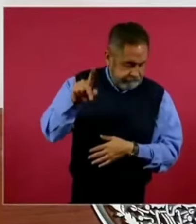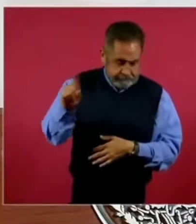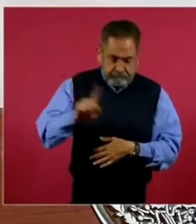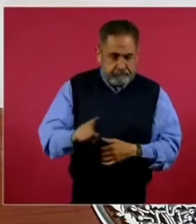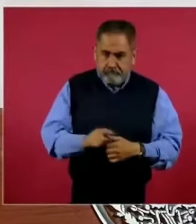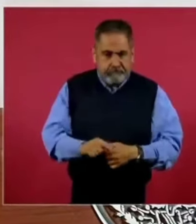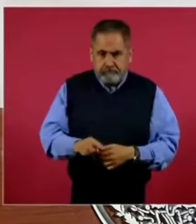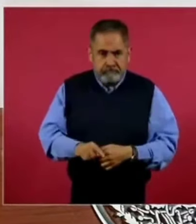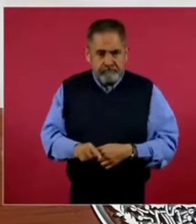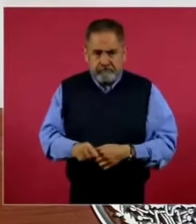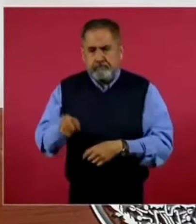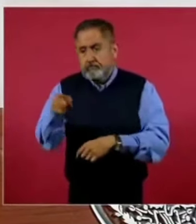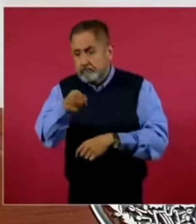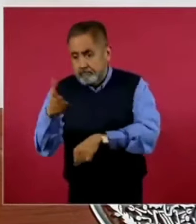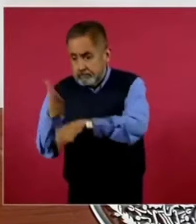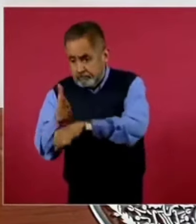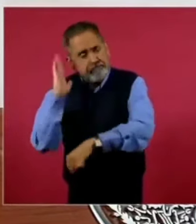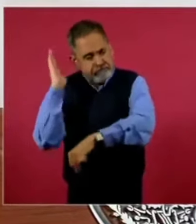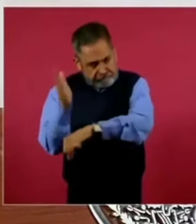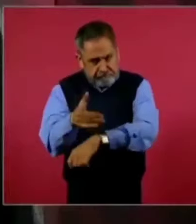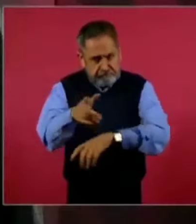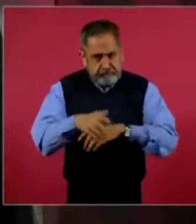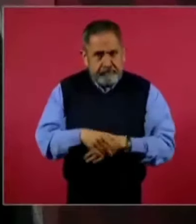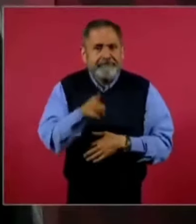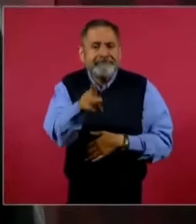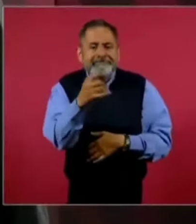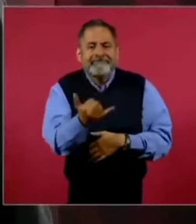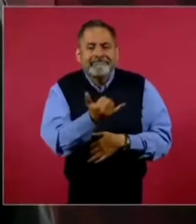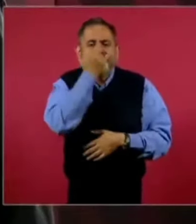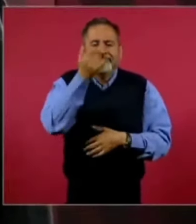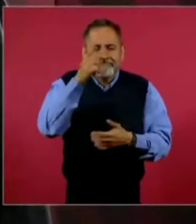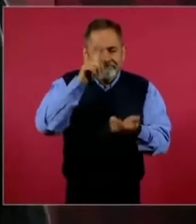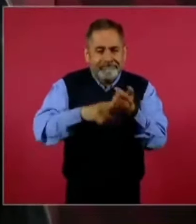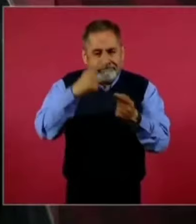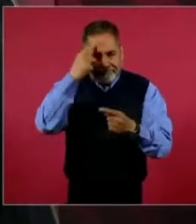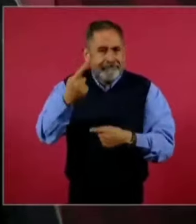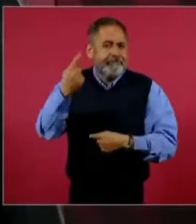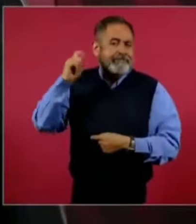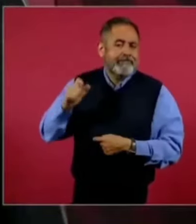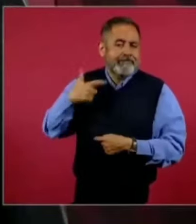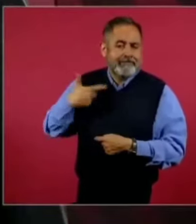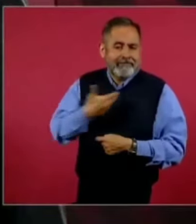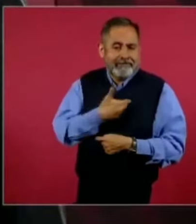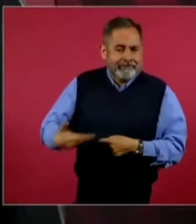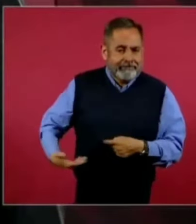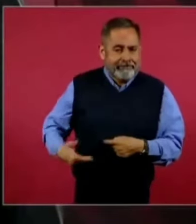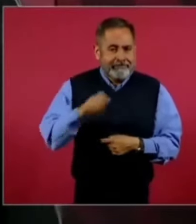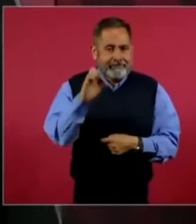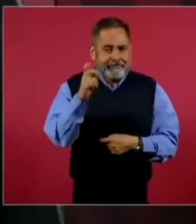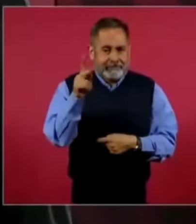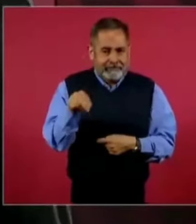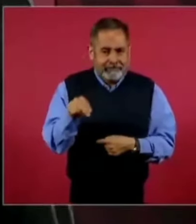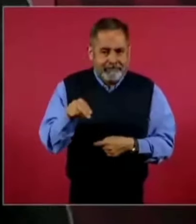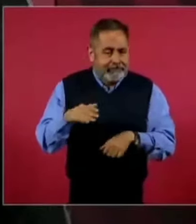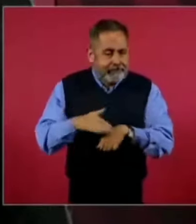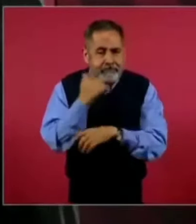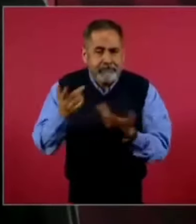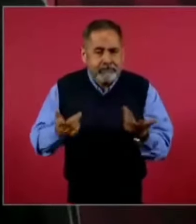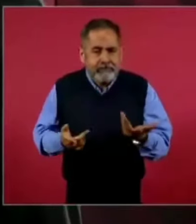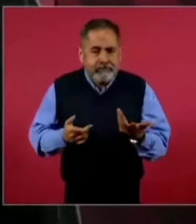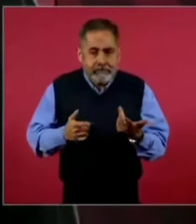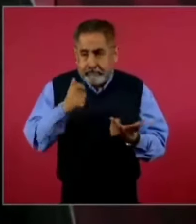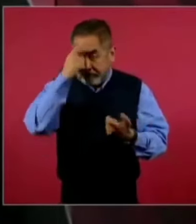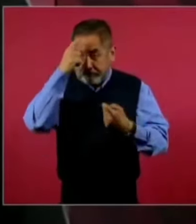que fue, creo yo, el error que cometieron en el sexenio pasado. ¿Por qué van a